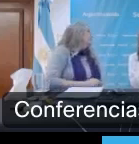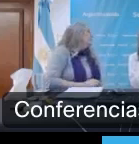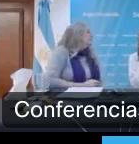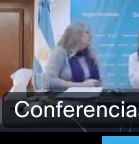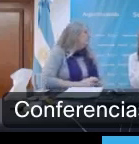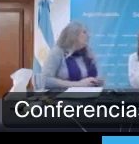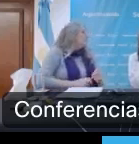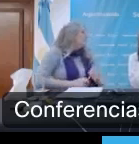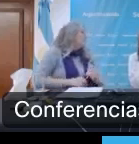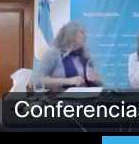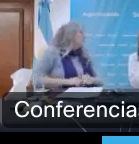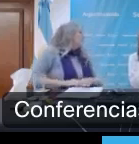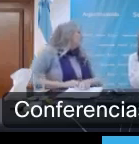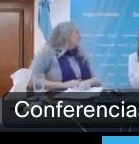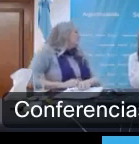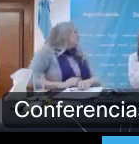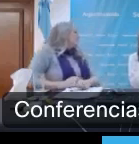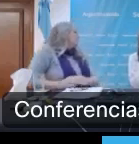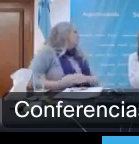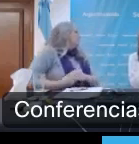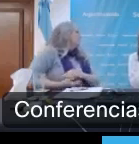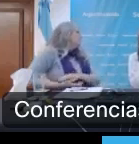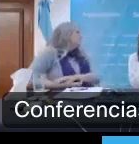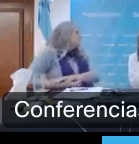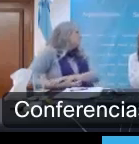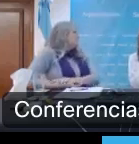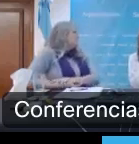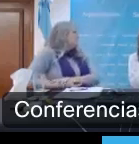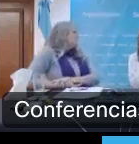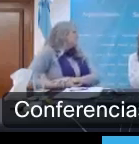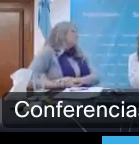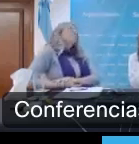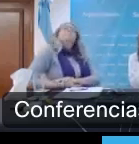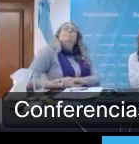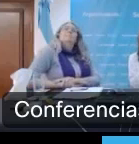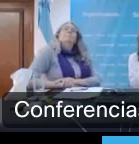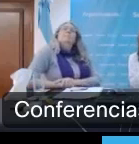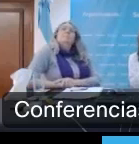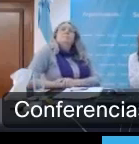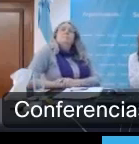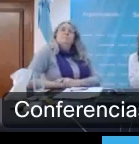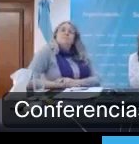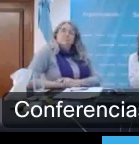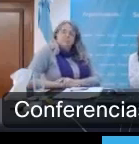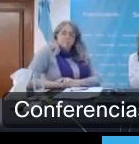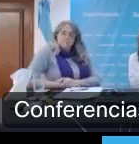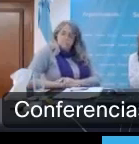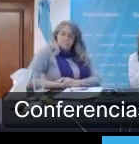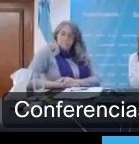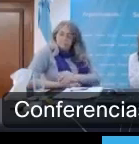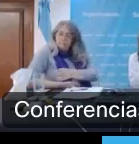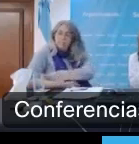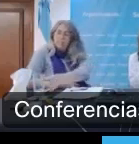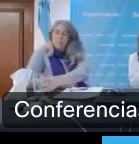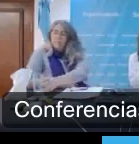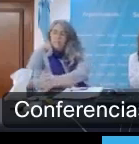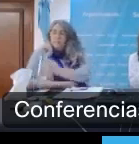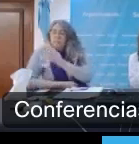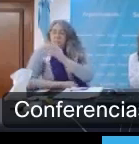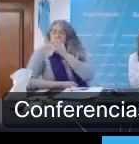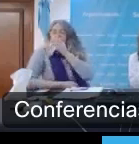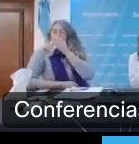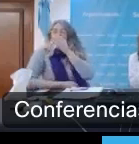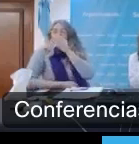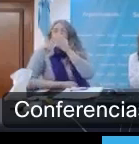que son modelos que siguen conviviendo en la realidad, ¿no? Siguen estando presentes, siguen teniendo su peso en relación a